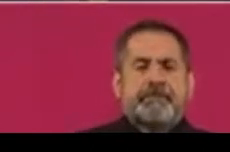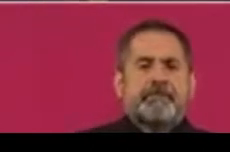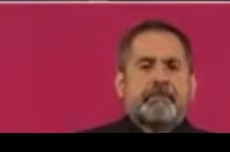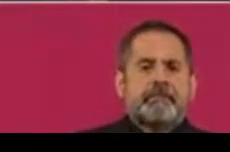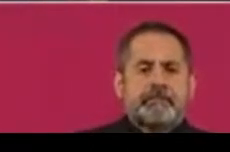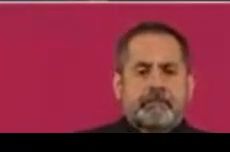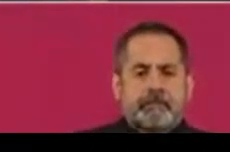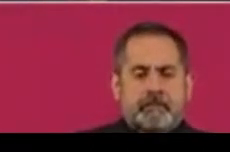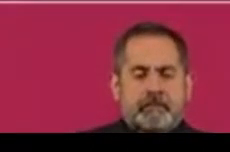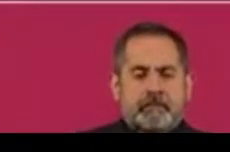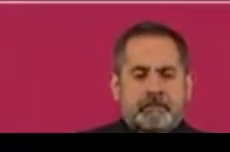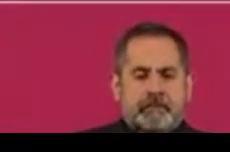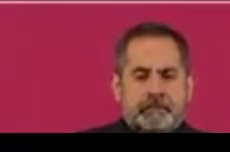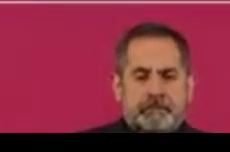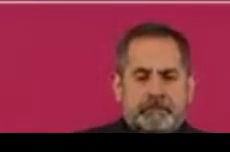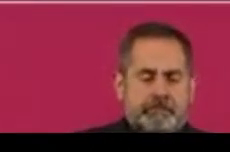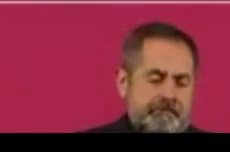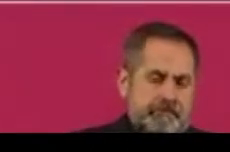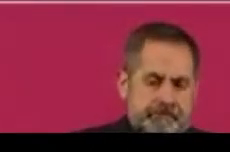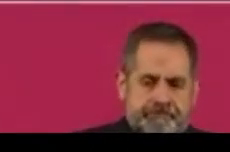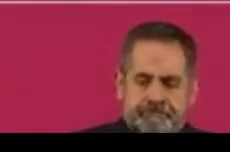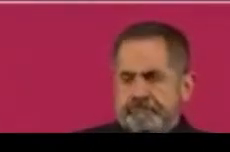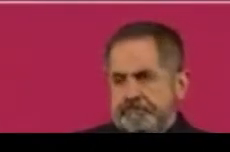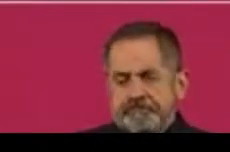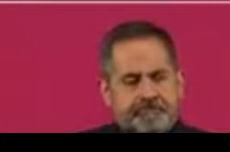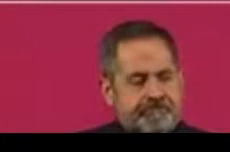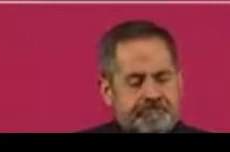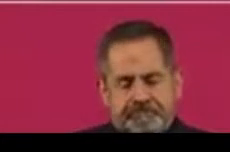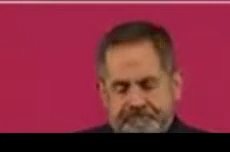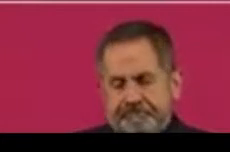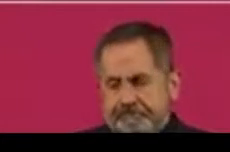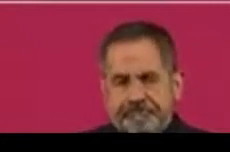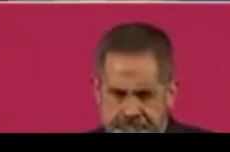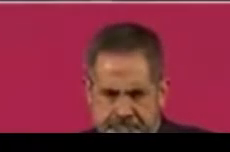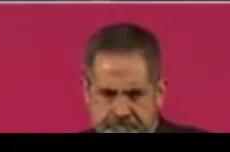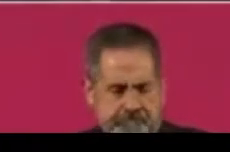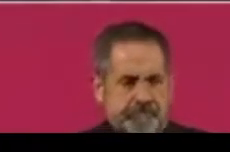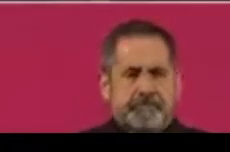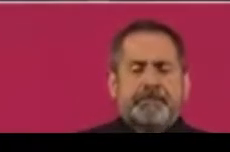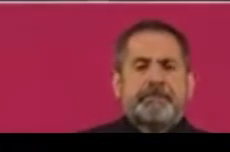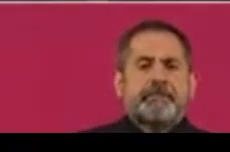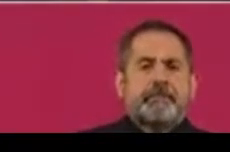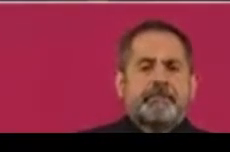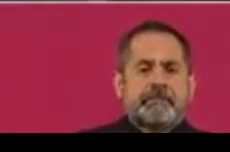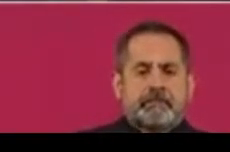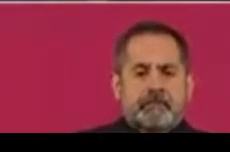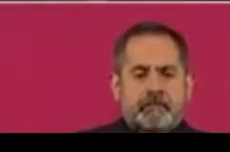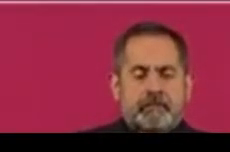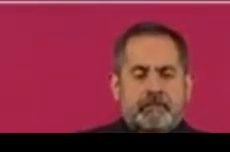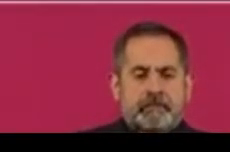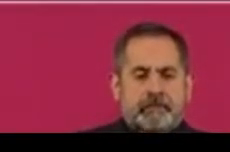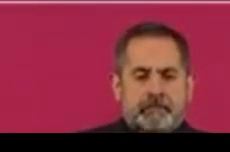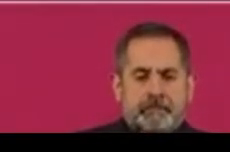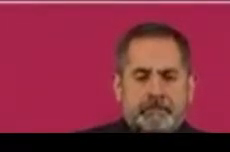Desgraciadamente, una persona perdió la vida. AMLO habla de lo sucedido en San Cristóbal de las Casas. Pues es muy lamentable